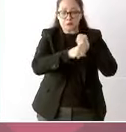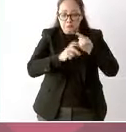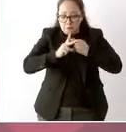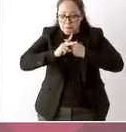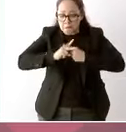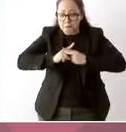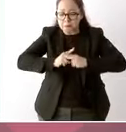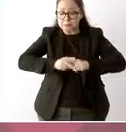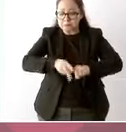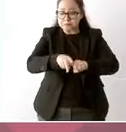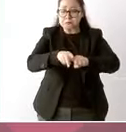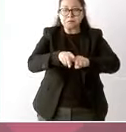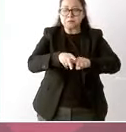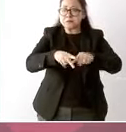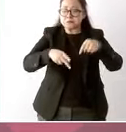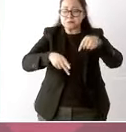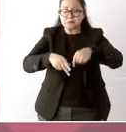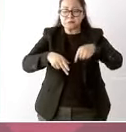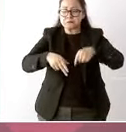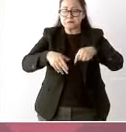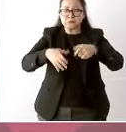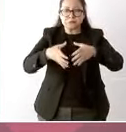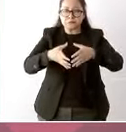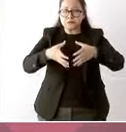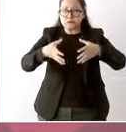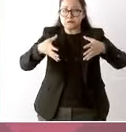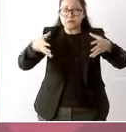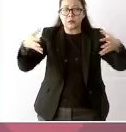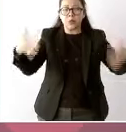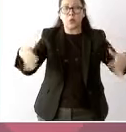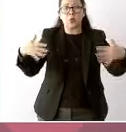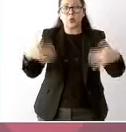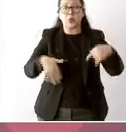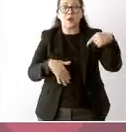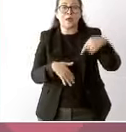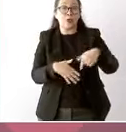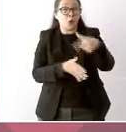Este puerto con tanta historia, con